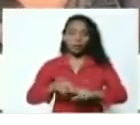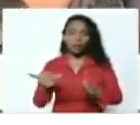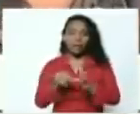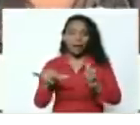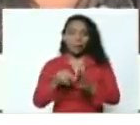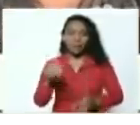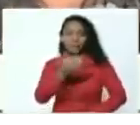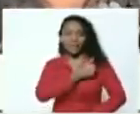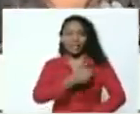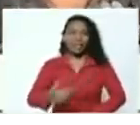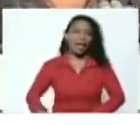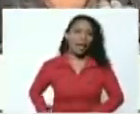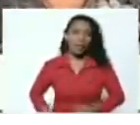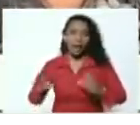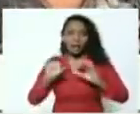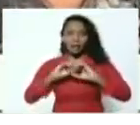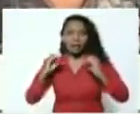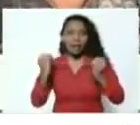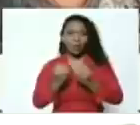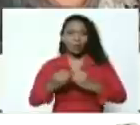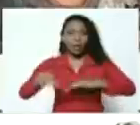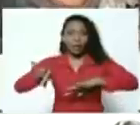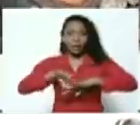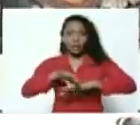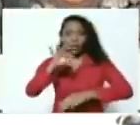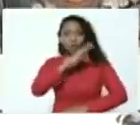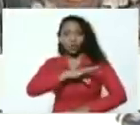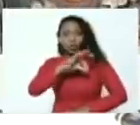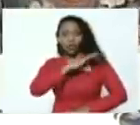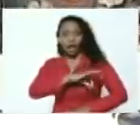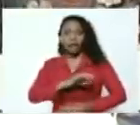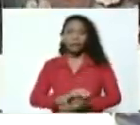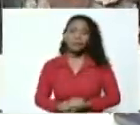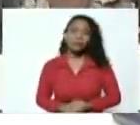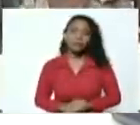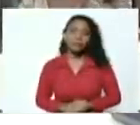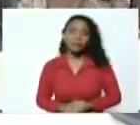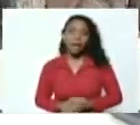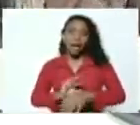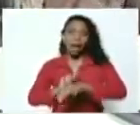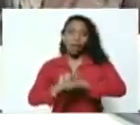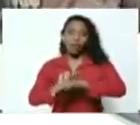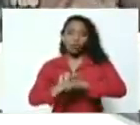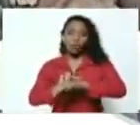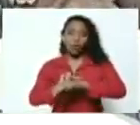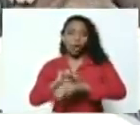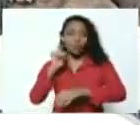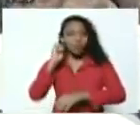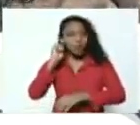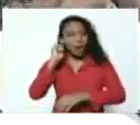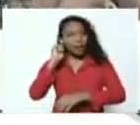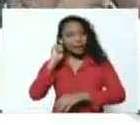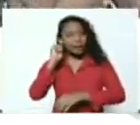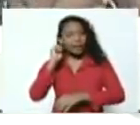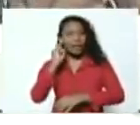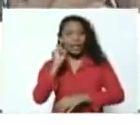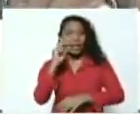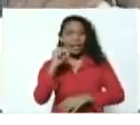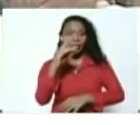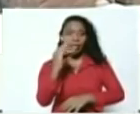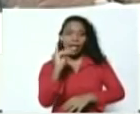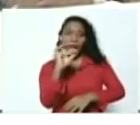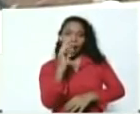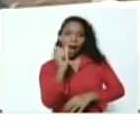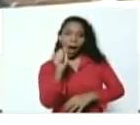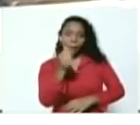presidente de la Sala de Casación Social. A la doctora Indira Alfonso,